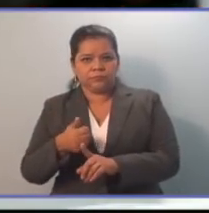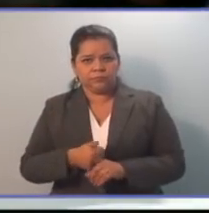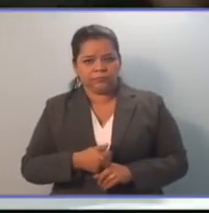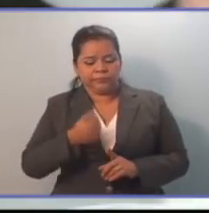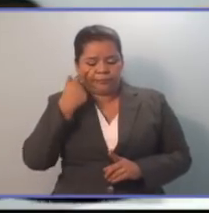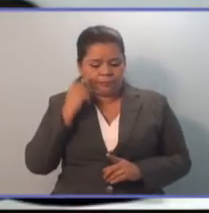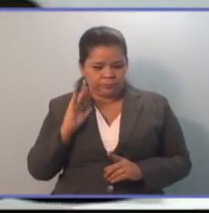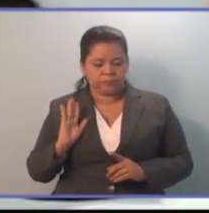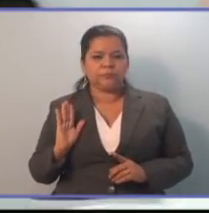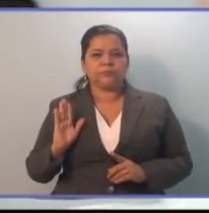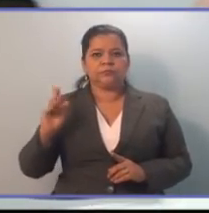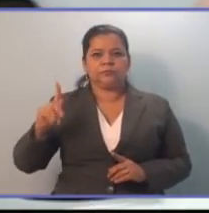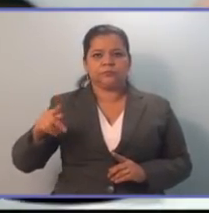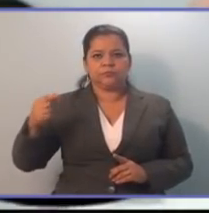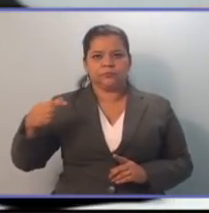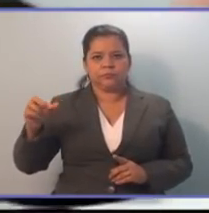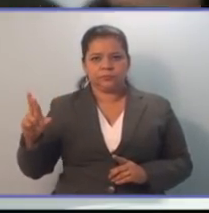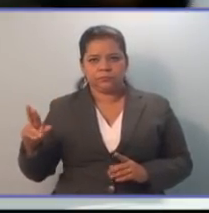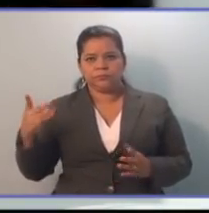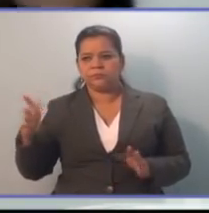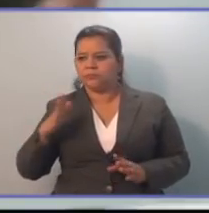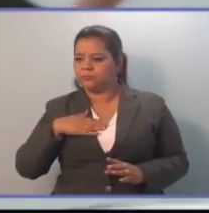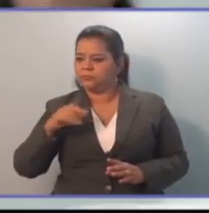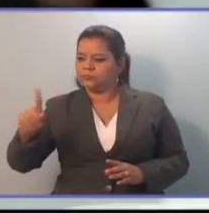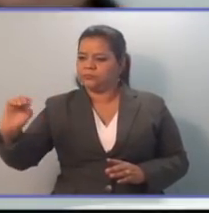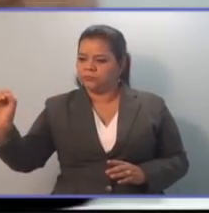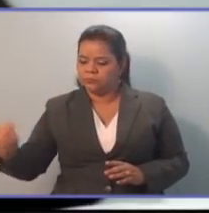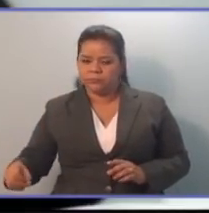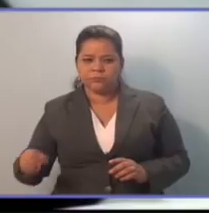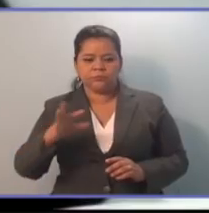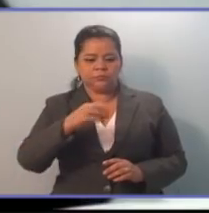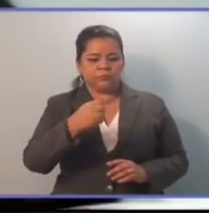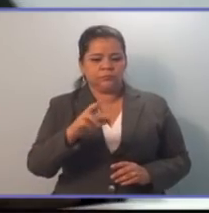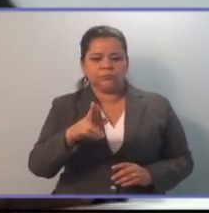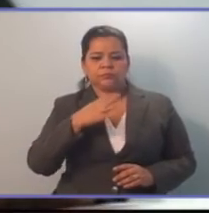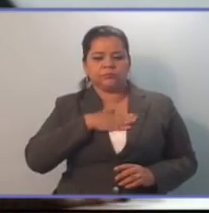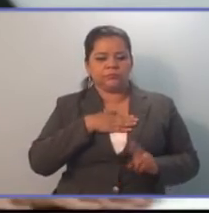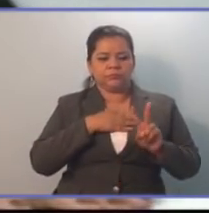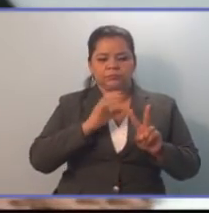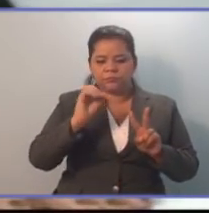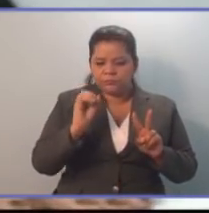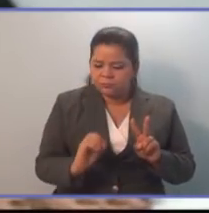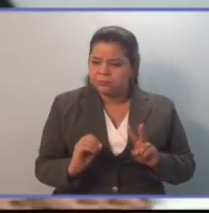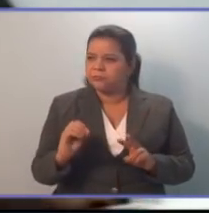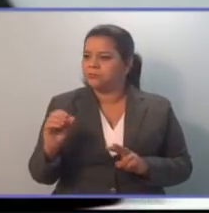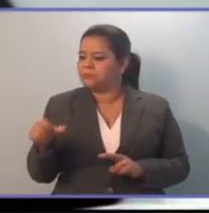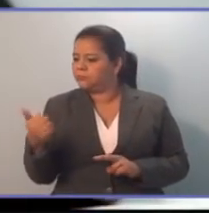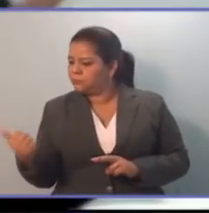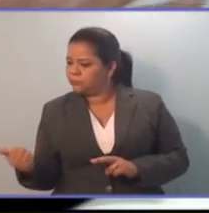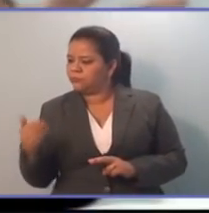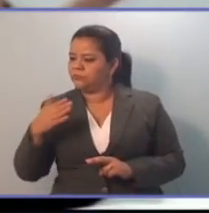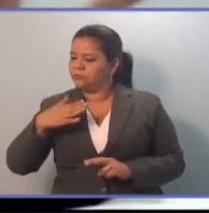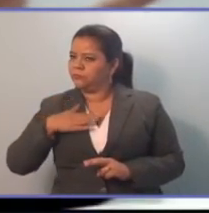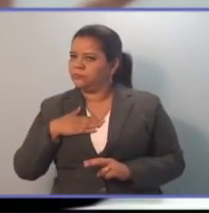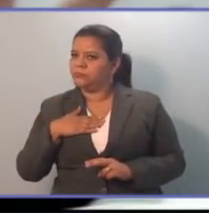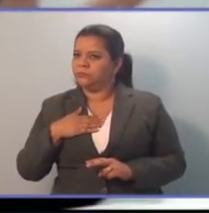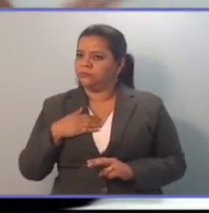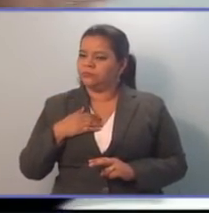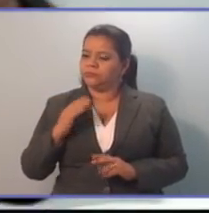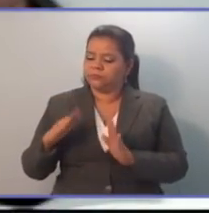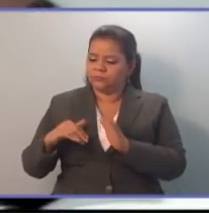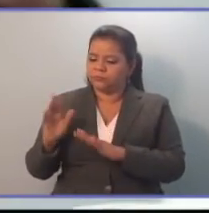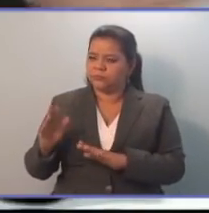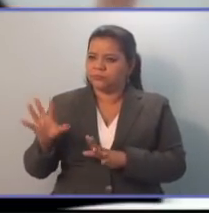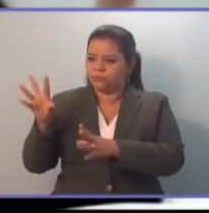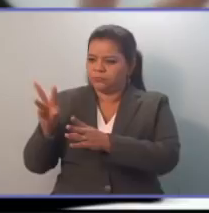la Procuraduría tiene el 1, la Fiscalía tiene el 2 y la otra Procuraduría tiene otro,